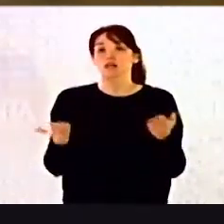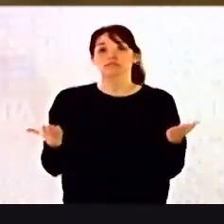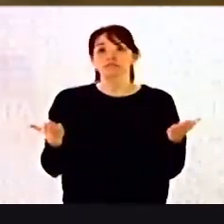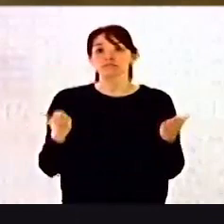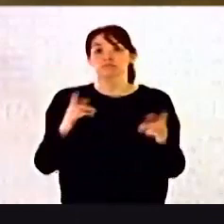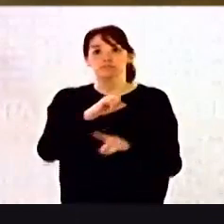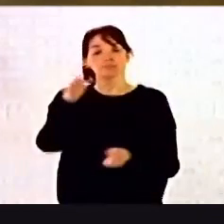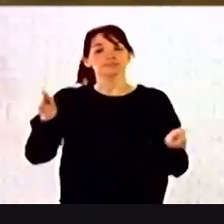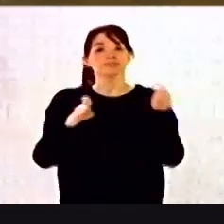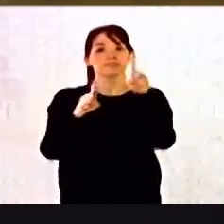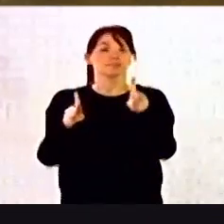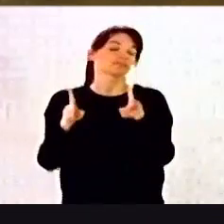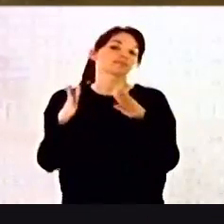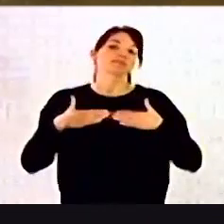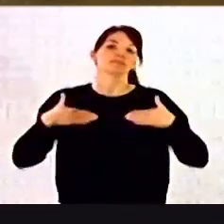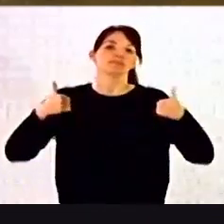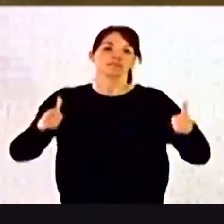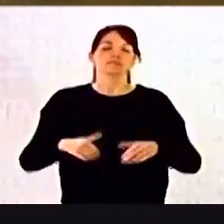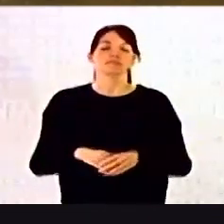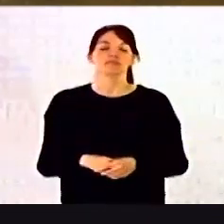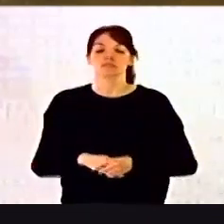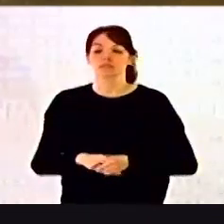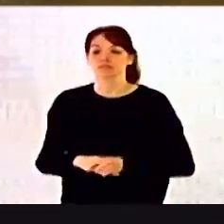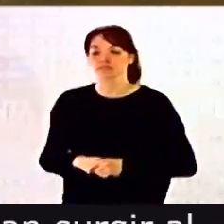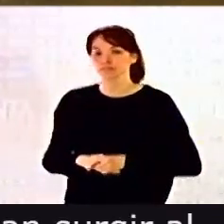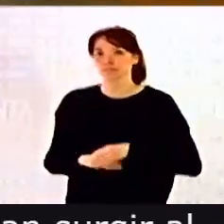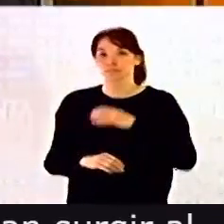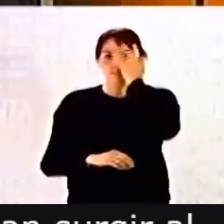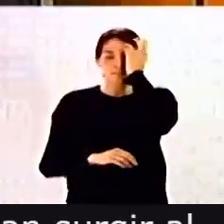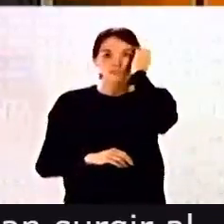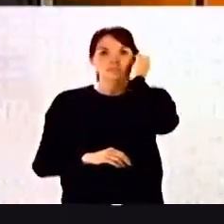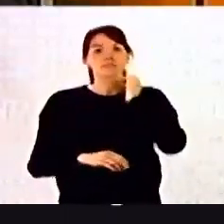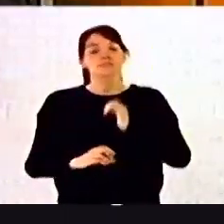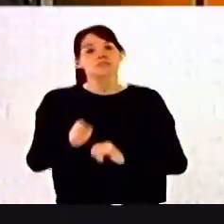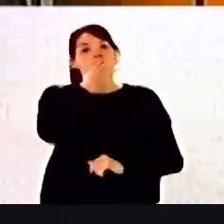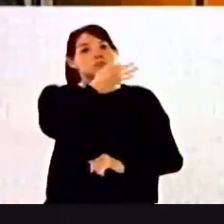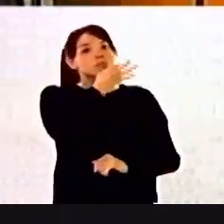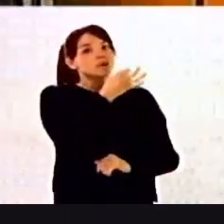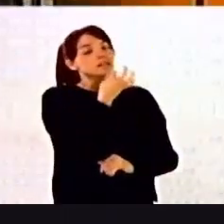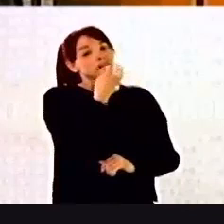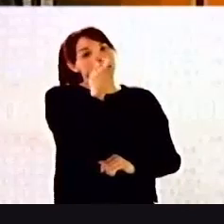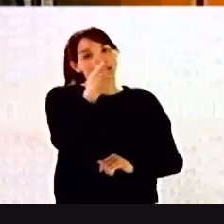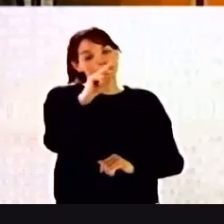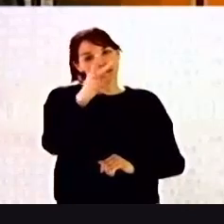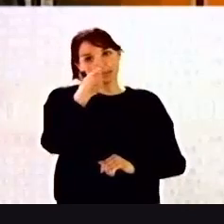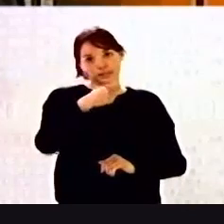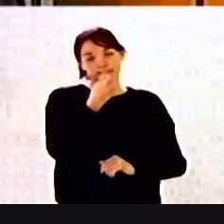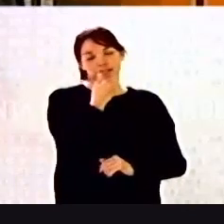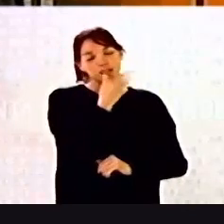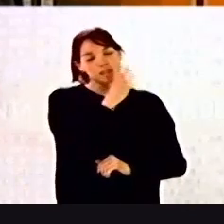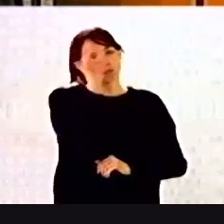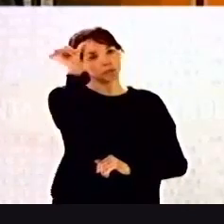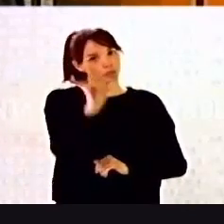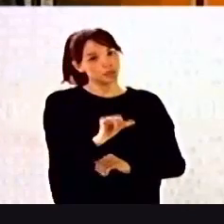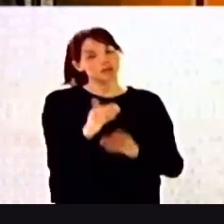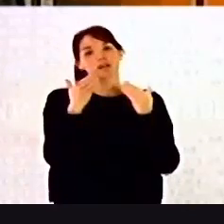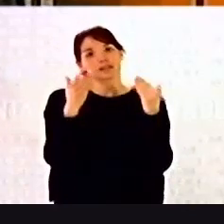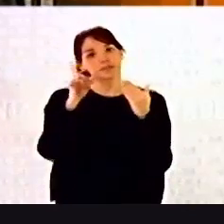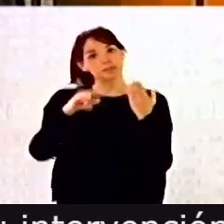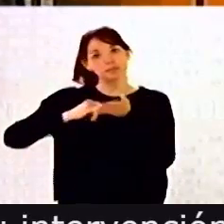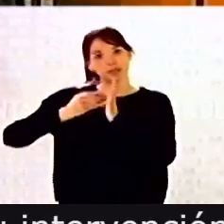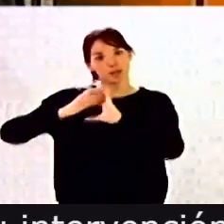las preguntas que puedan surgir al respecto. Buenas tardes, vicepresidente, y muchas gracias por su intervención y gracias también a los medios de comunicación que